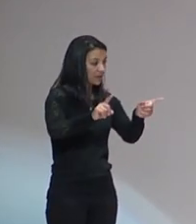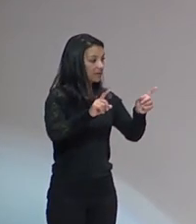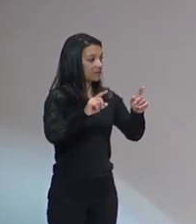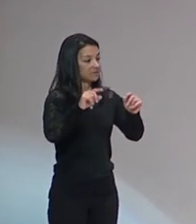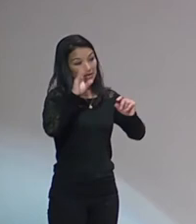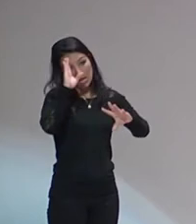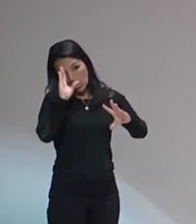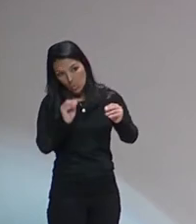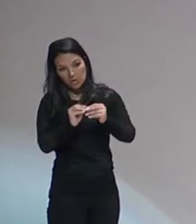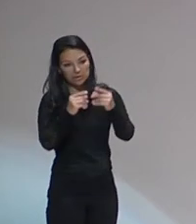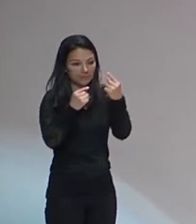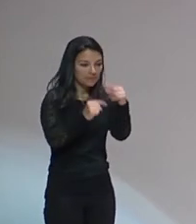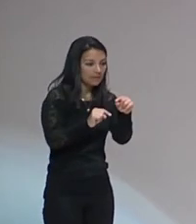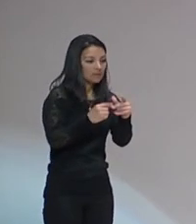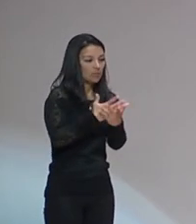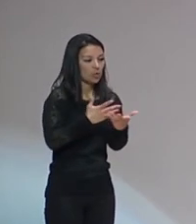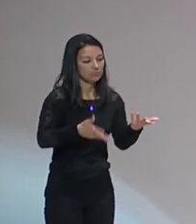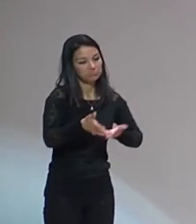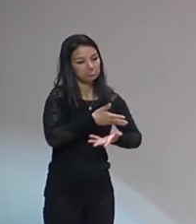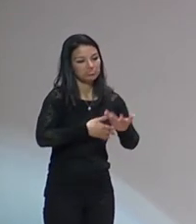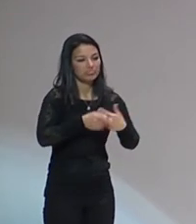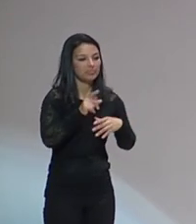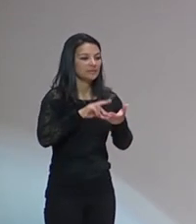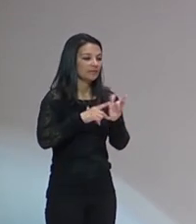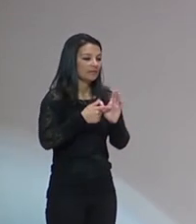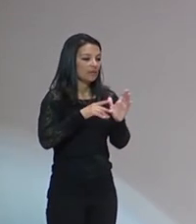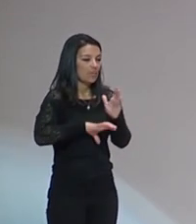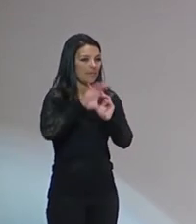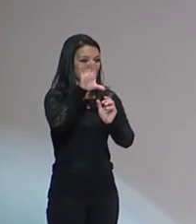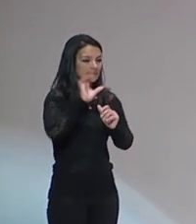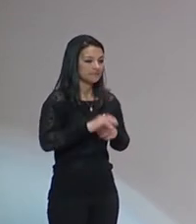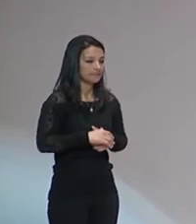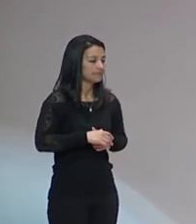acuerdos mínimos vinculantes como país.